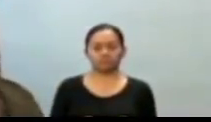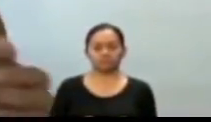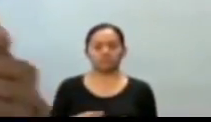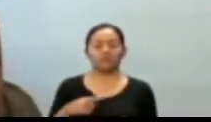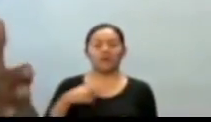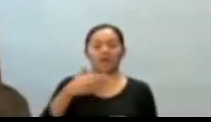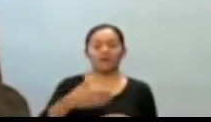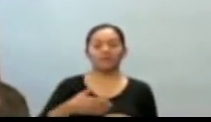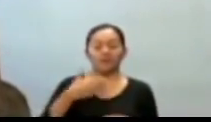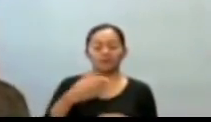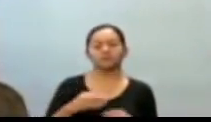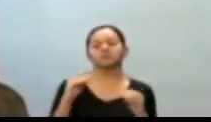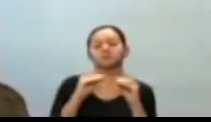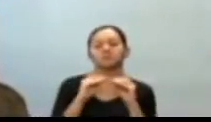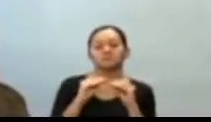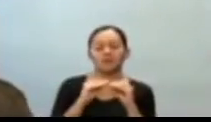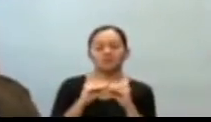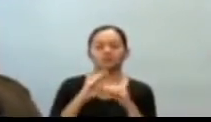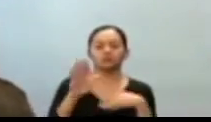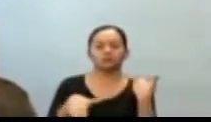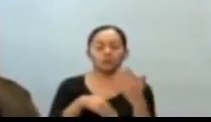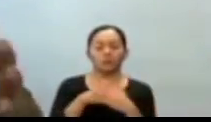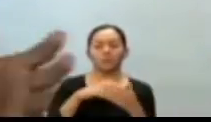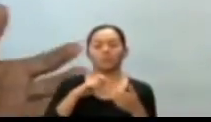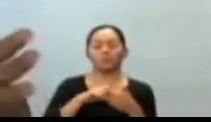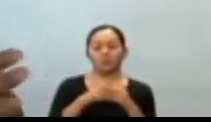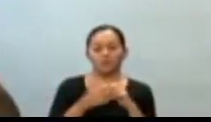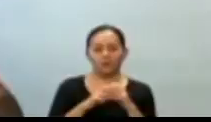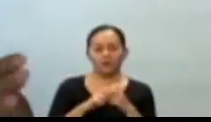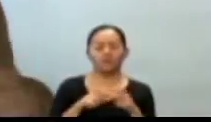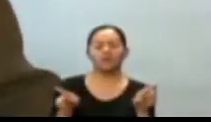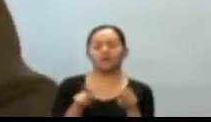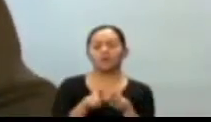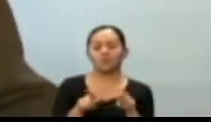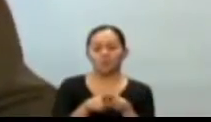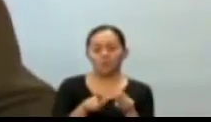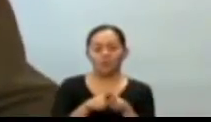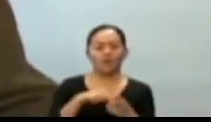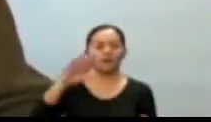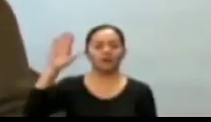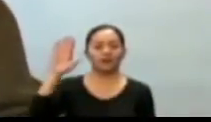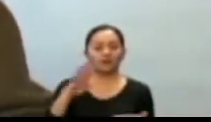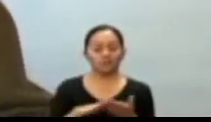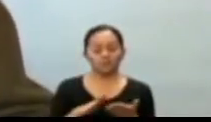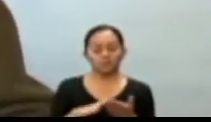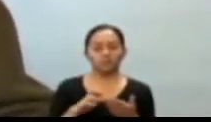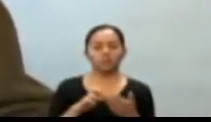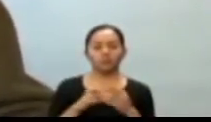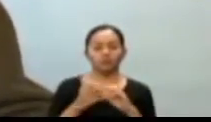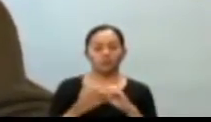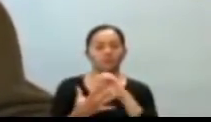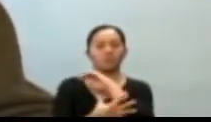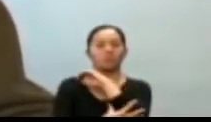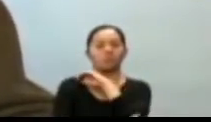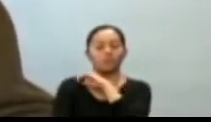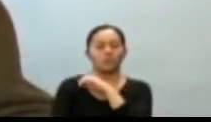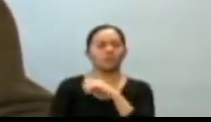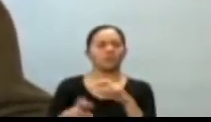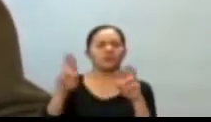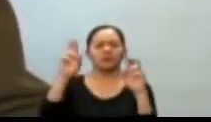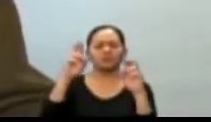términos de la limitación, o sea, de la reducción de la brecha entre ricos y pobres son